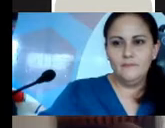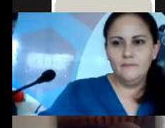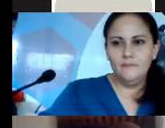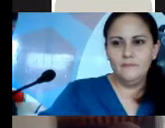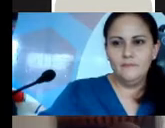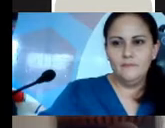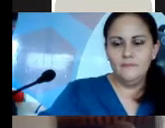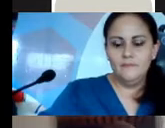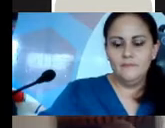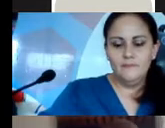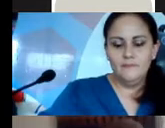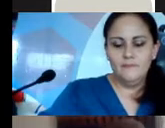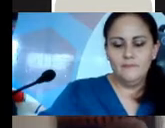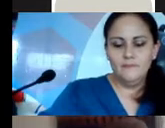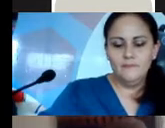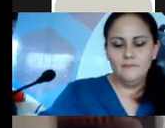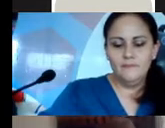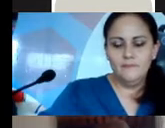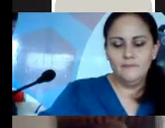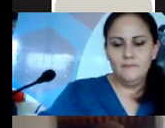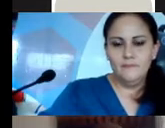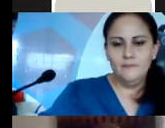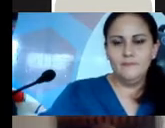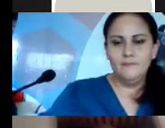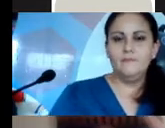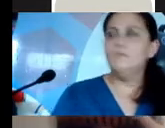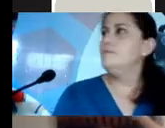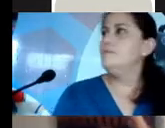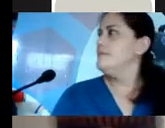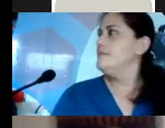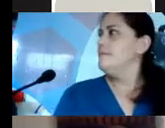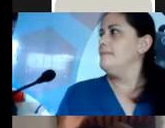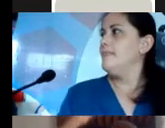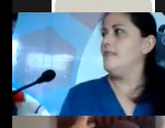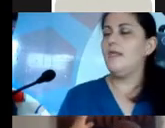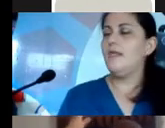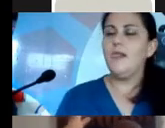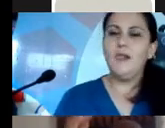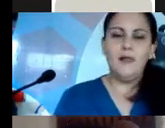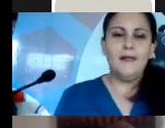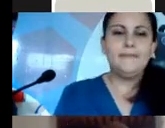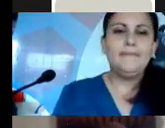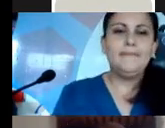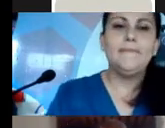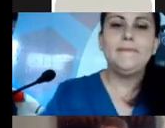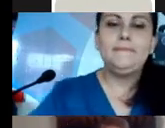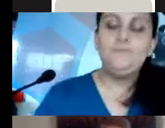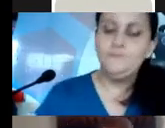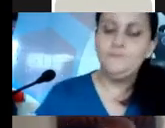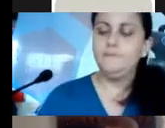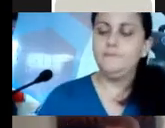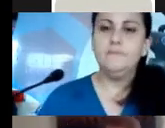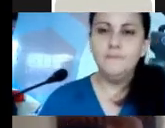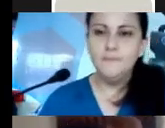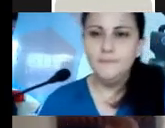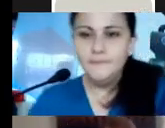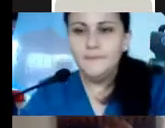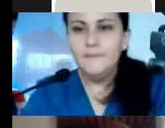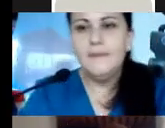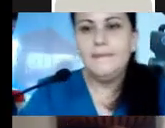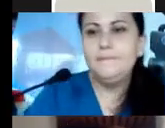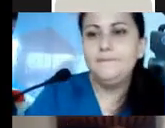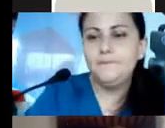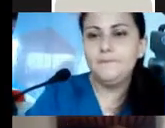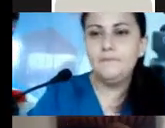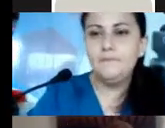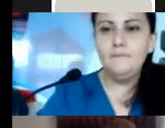genética del paciente ayuda. Si tiene un papá muy alto, una mamá muy alta, y el paciente tiene 12 años o